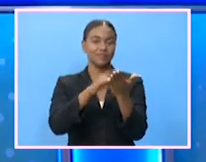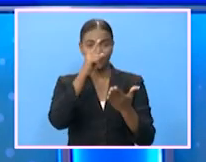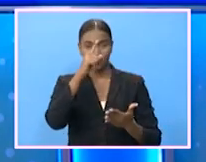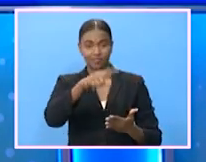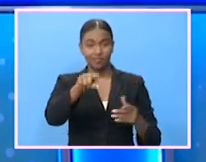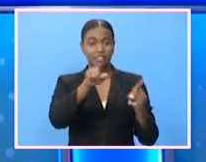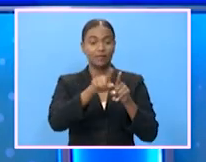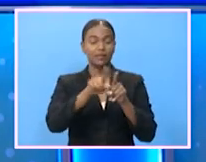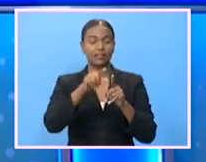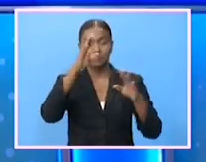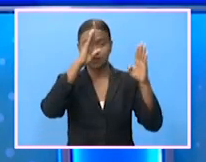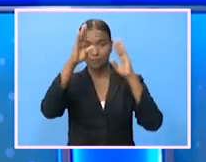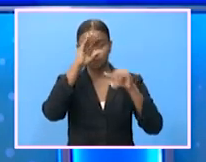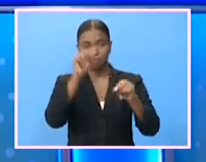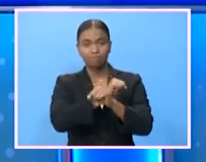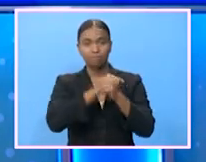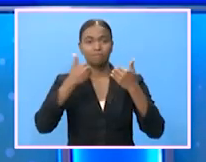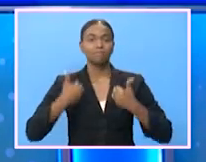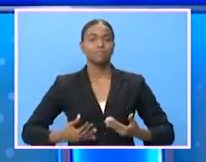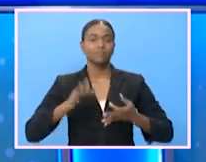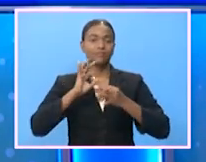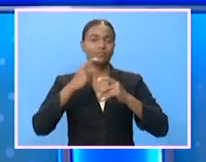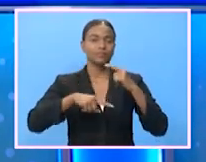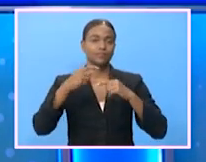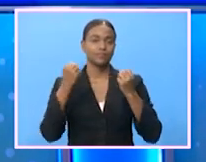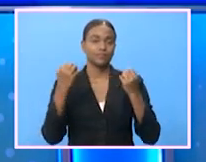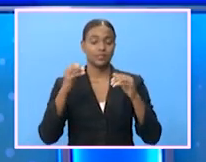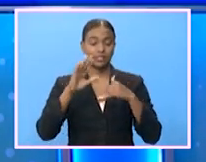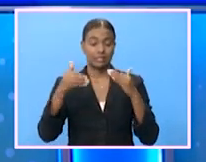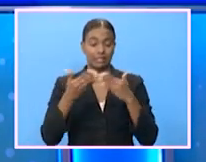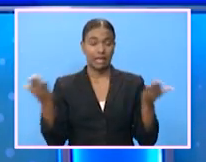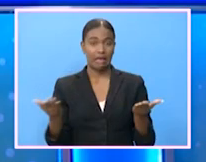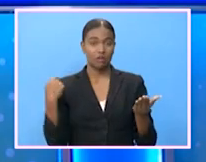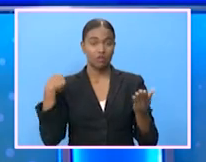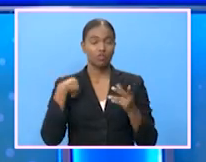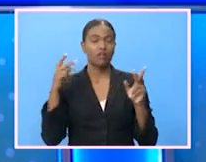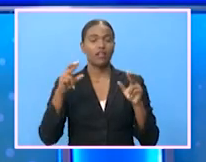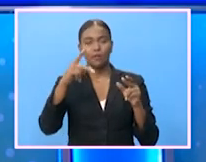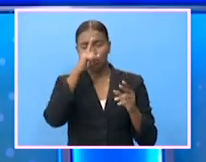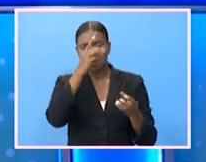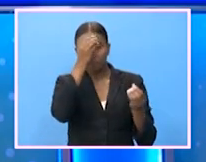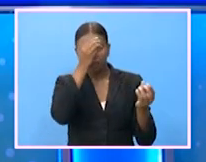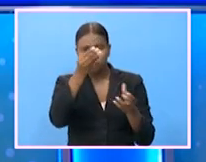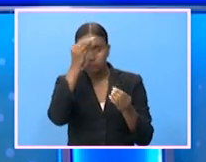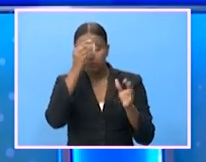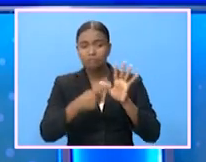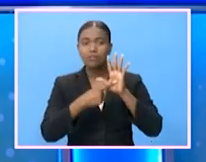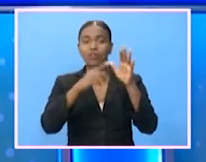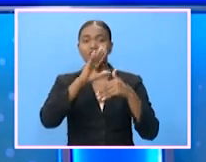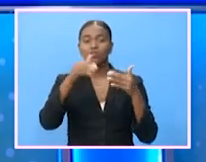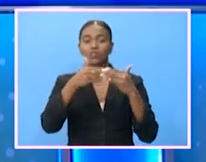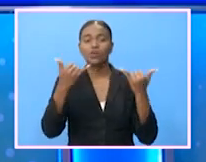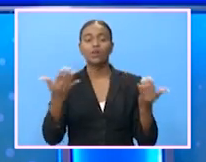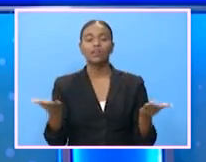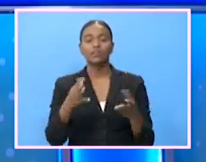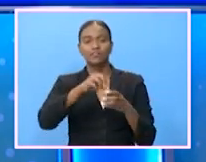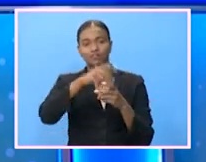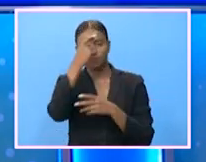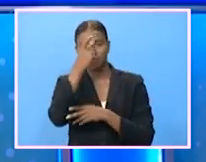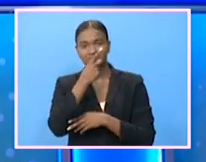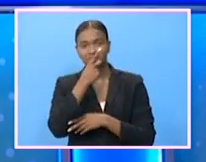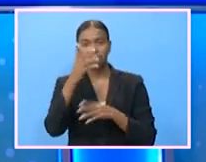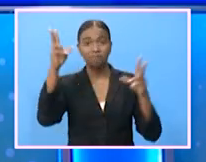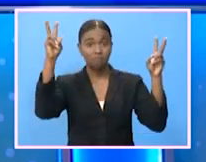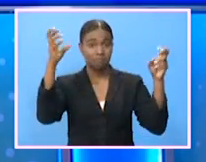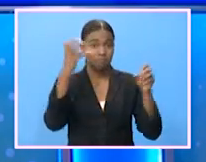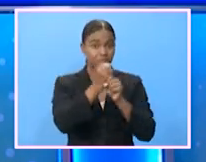supuesto, saludamos a Zuleima García en lenguaje de señas y por aquí estamos listos para llevarles las principales informaciones de hoy en República Dominicana. Vamos